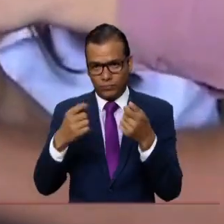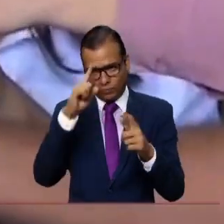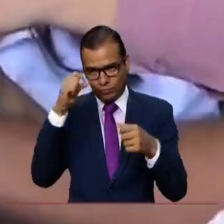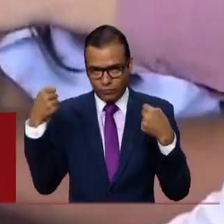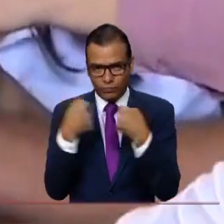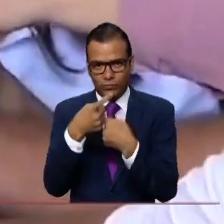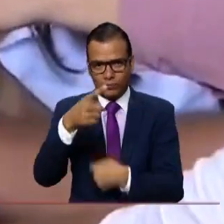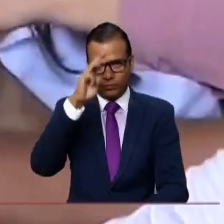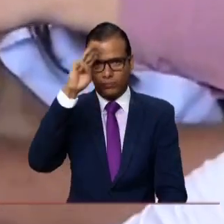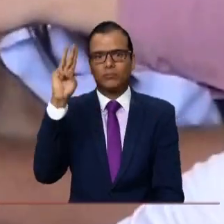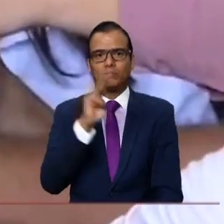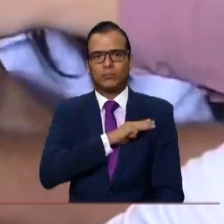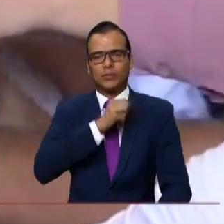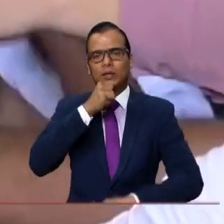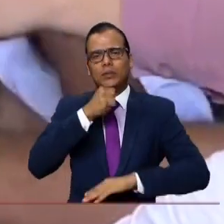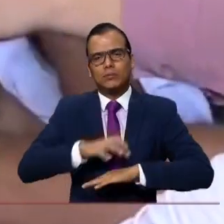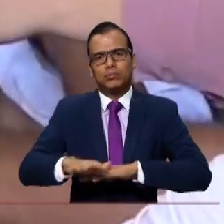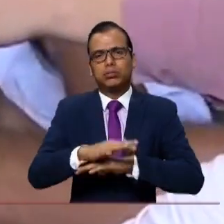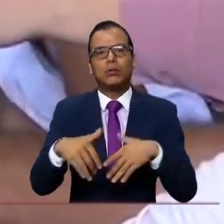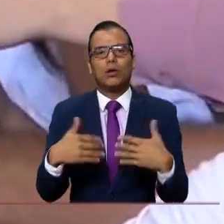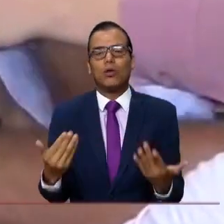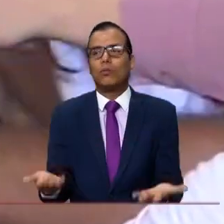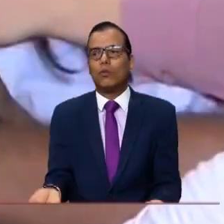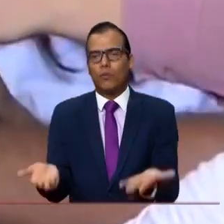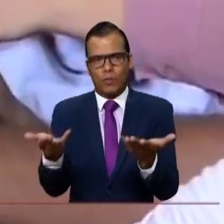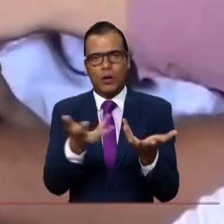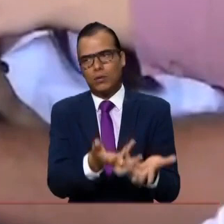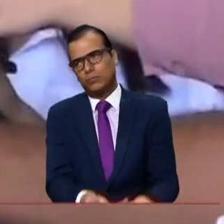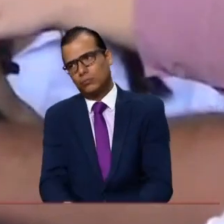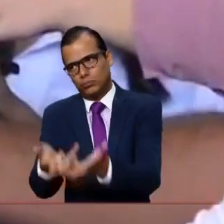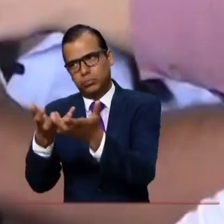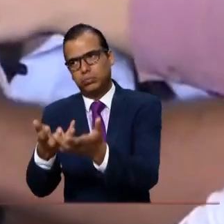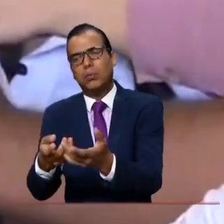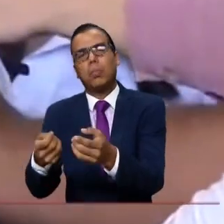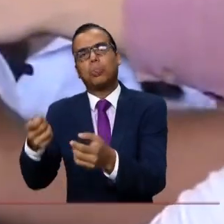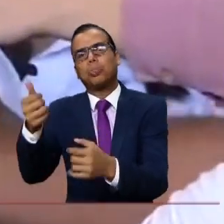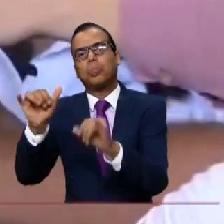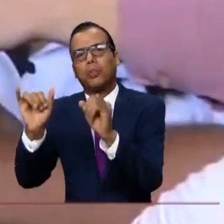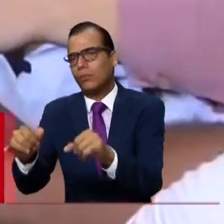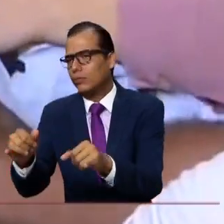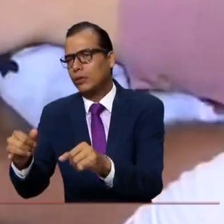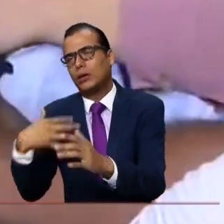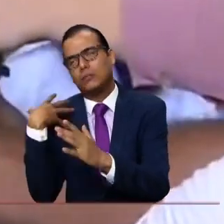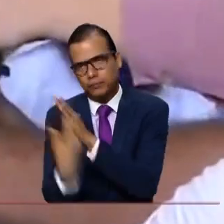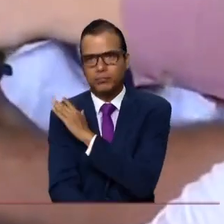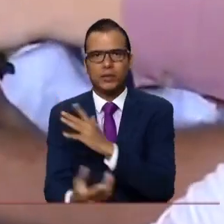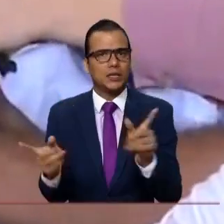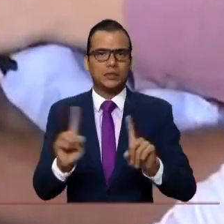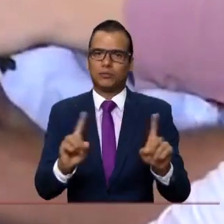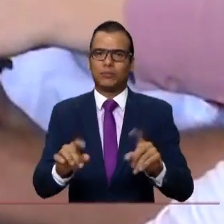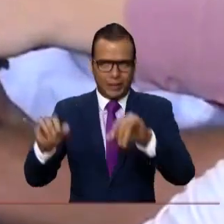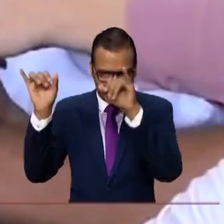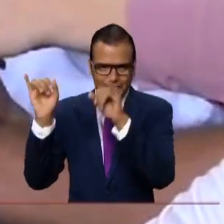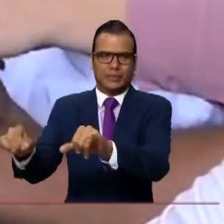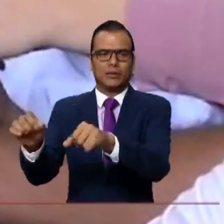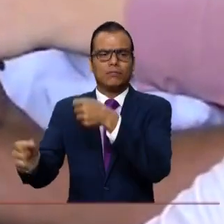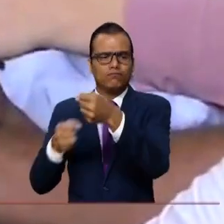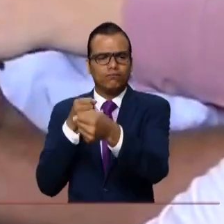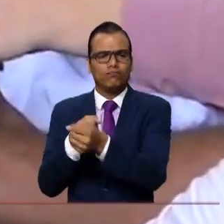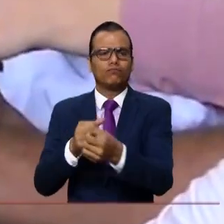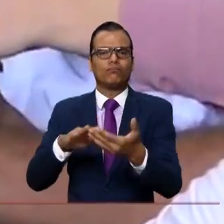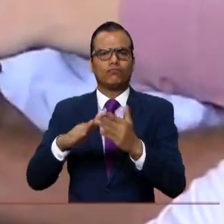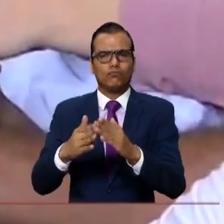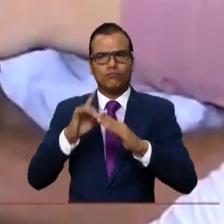irse, sino que en algunos lugares priorizados va a llegar y se va a quedar, protegiendo la comunidad